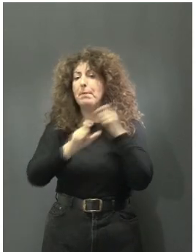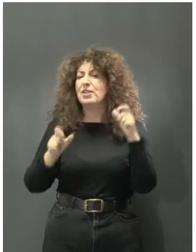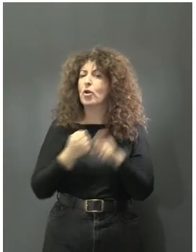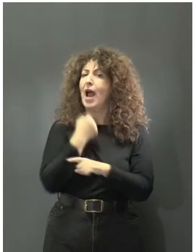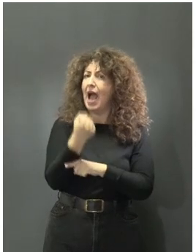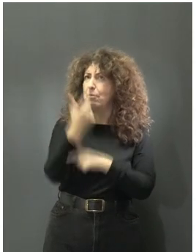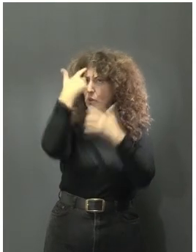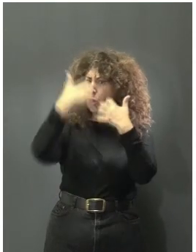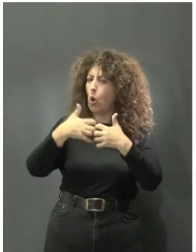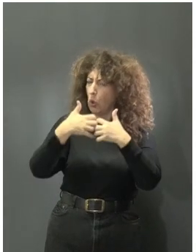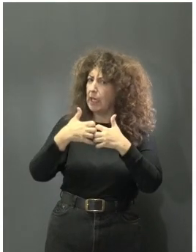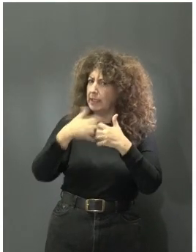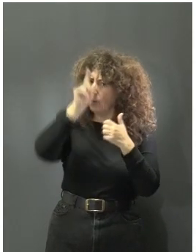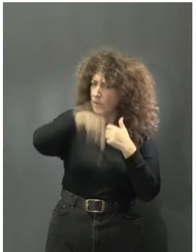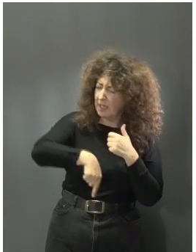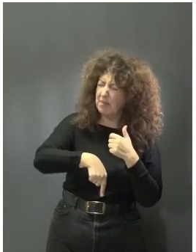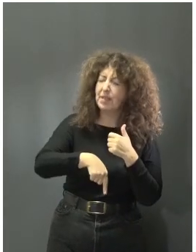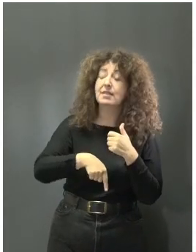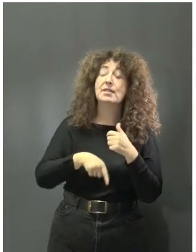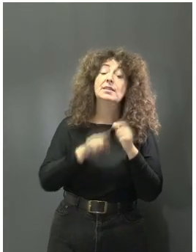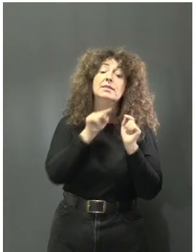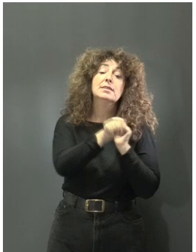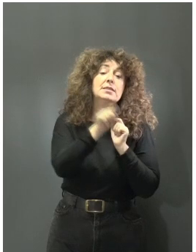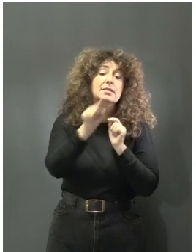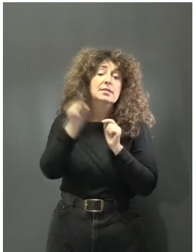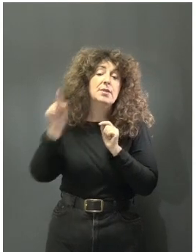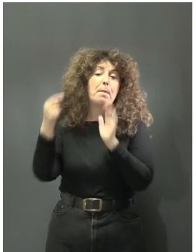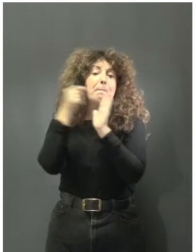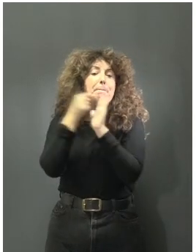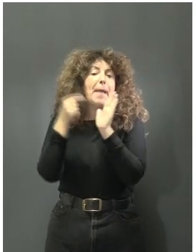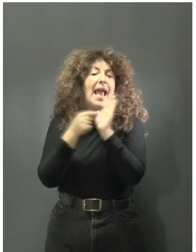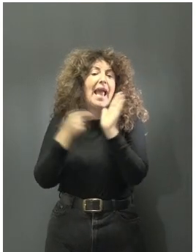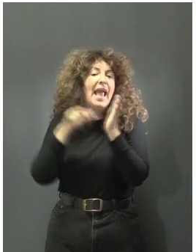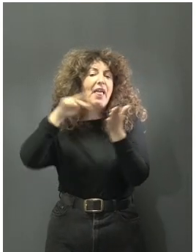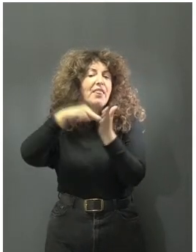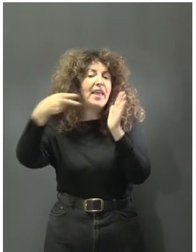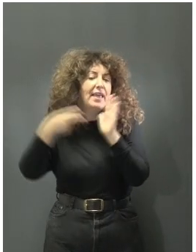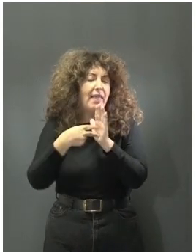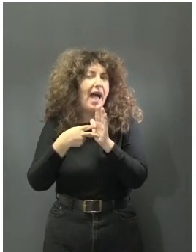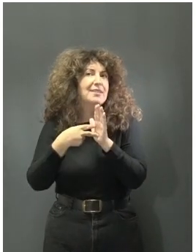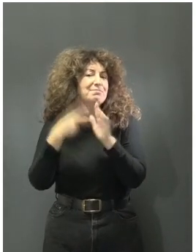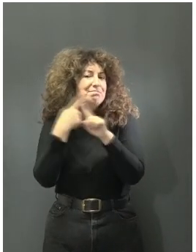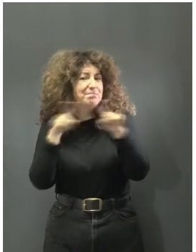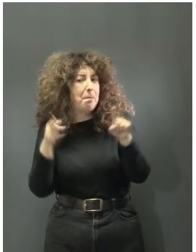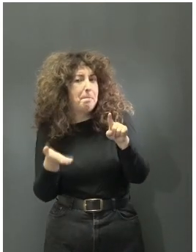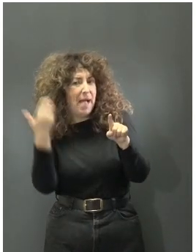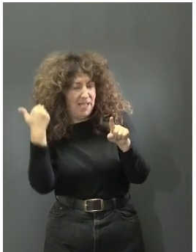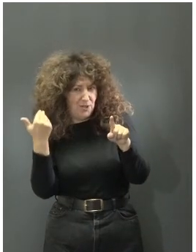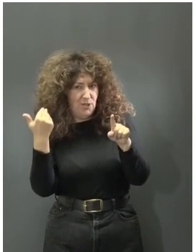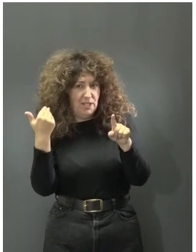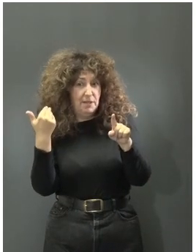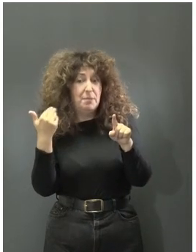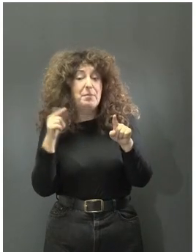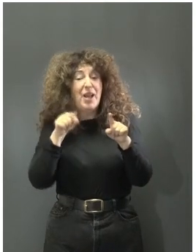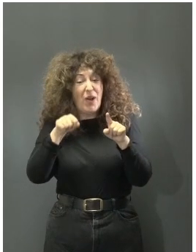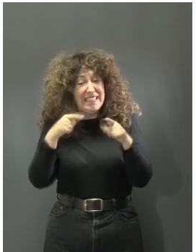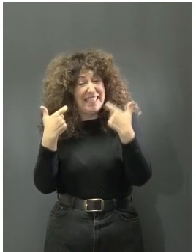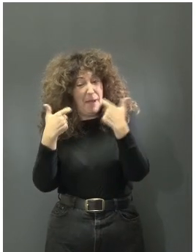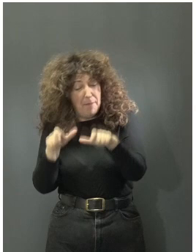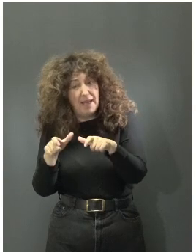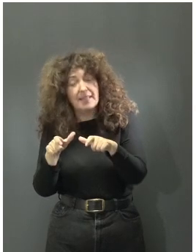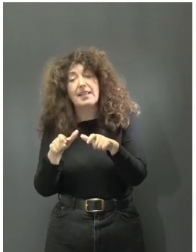importantes que van a necesitar unas medidas mayores, ¿no? o unas medidas específicas. Pero esa parte